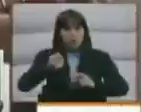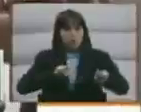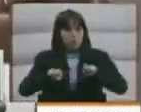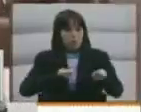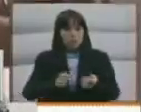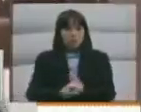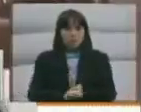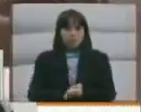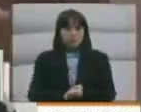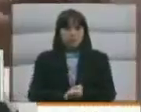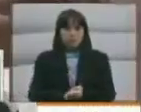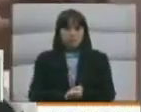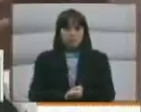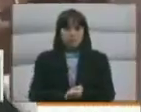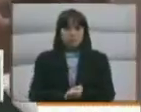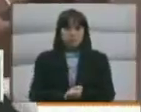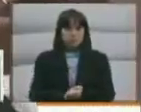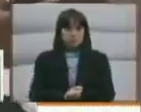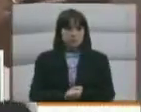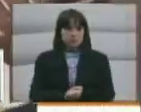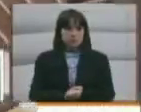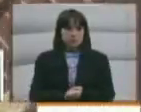a mí!